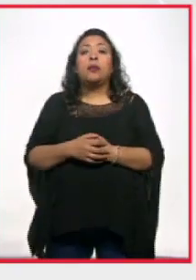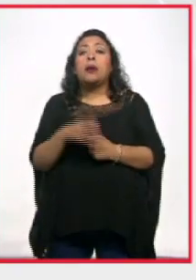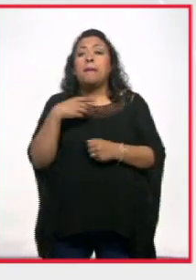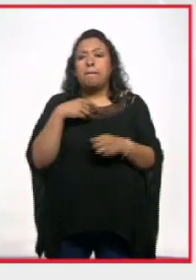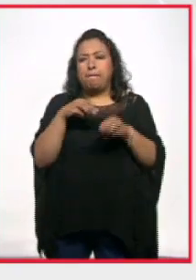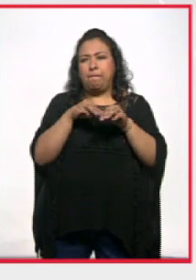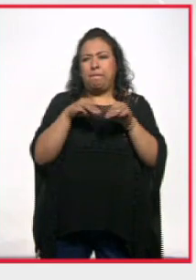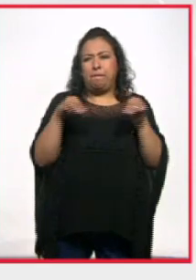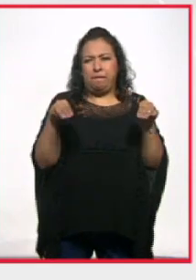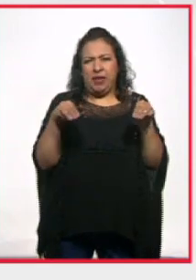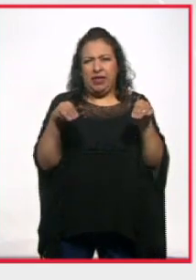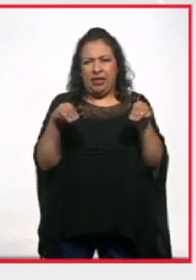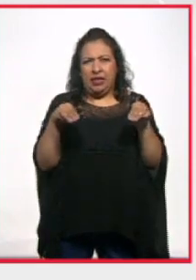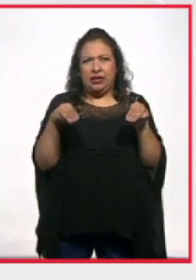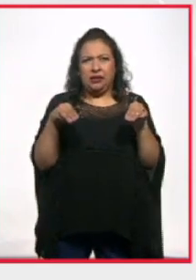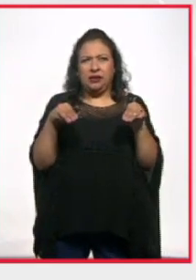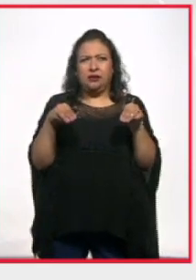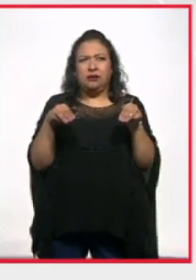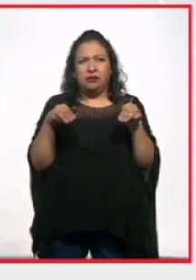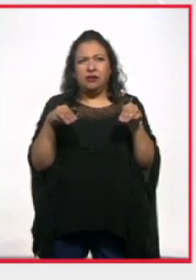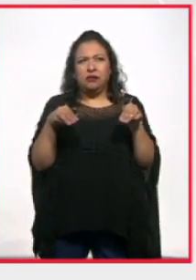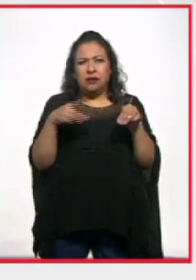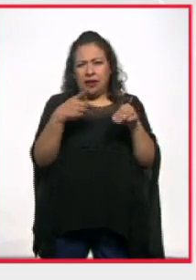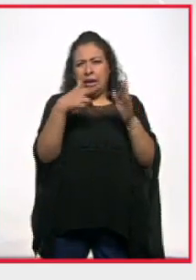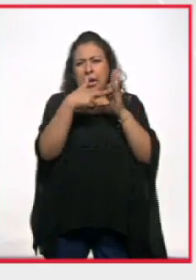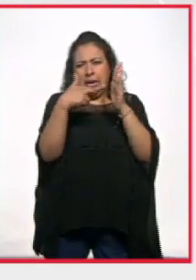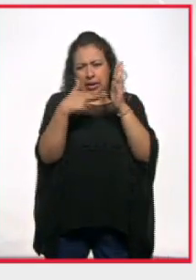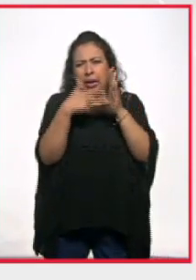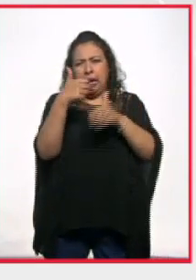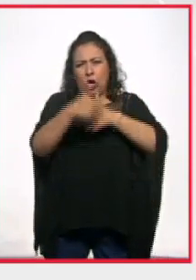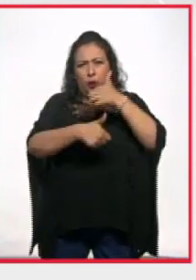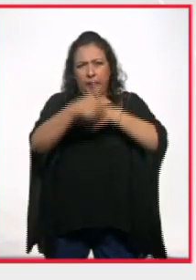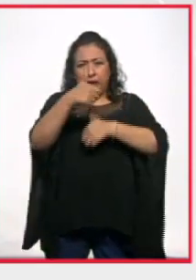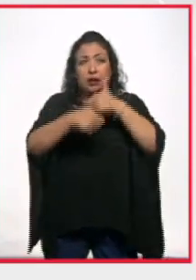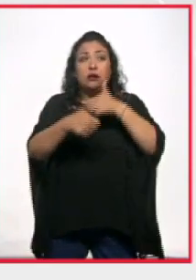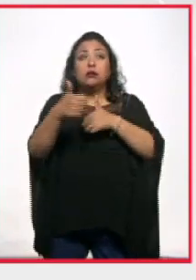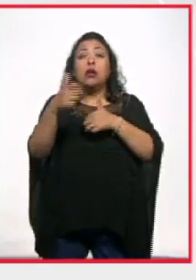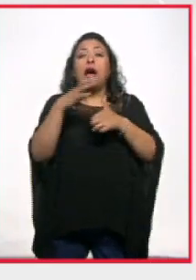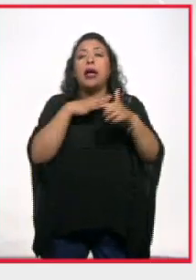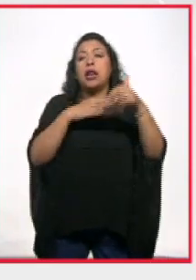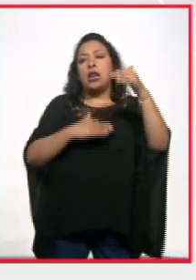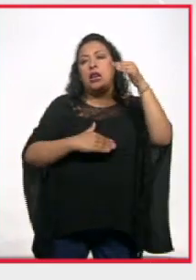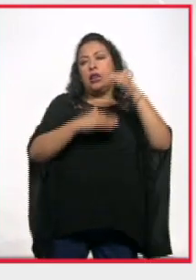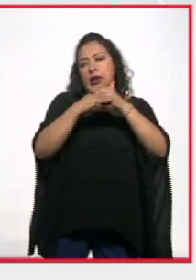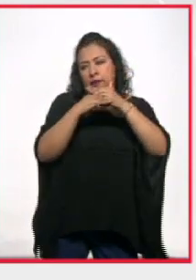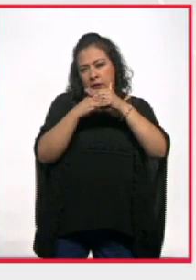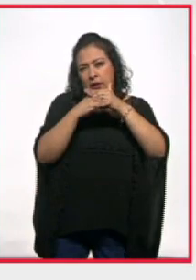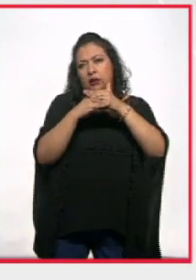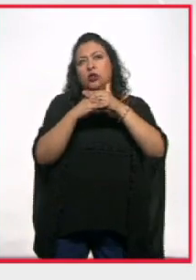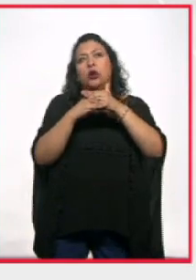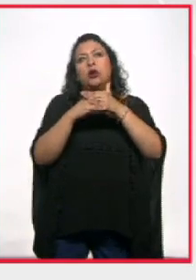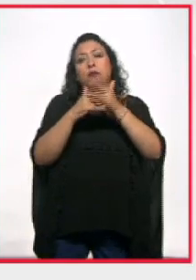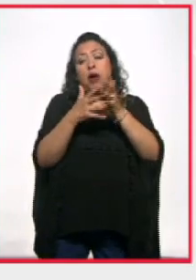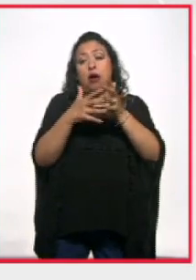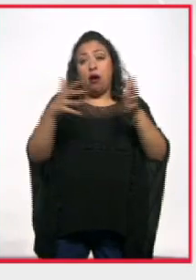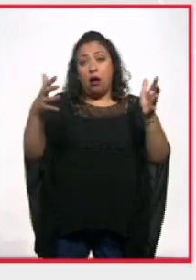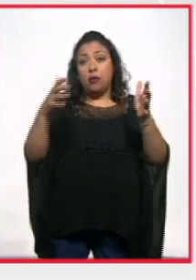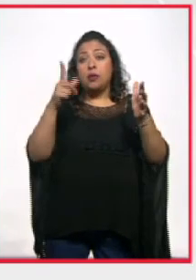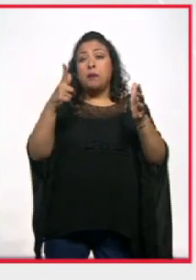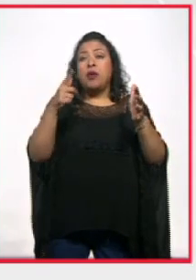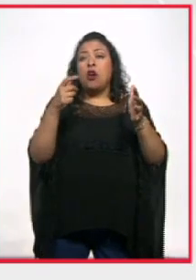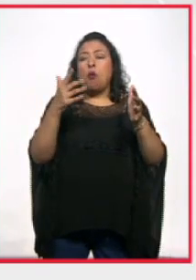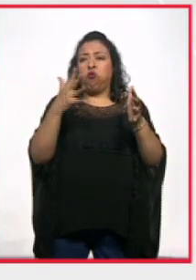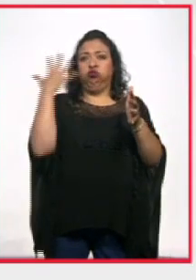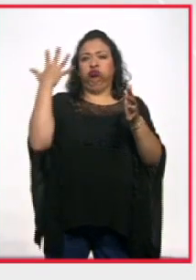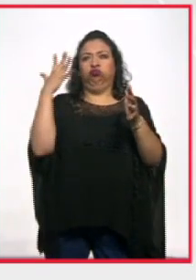las medidas, en estos reglamentos de esas competencias nos ponen como unas limitaciones de tanto en las dimensiones como en la potencia,